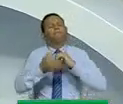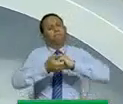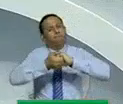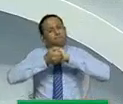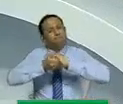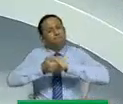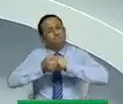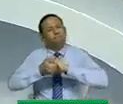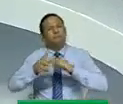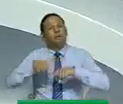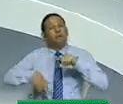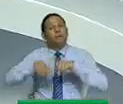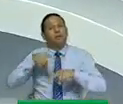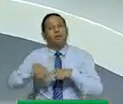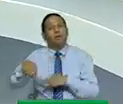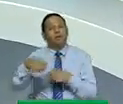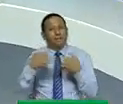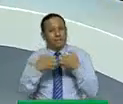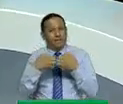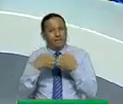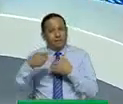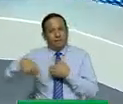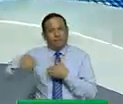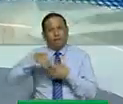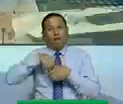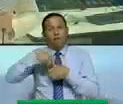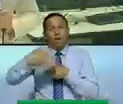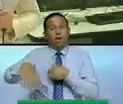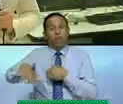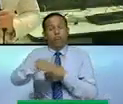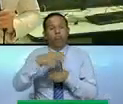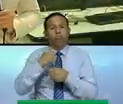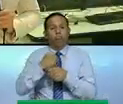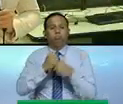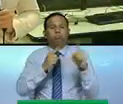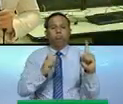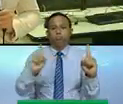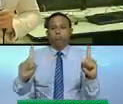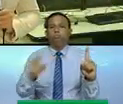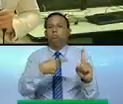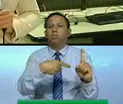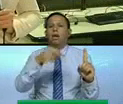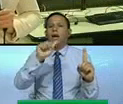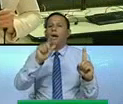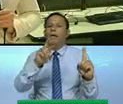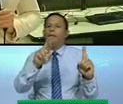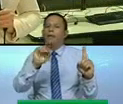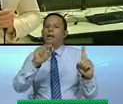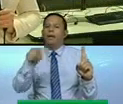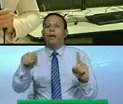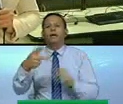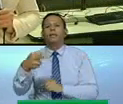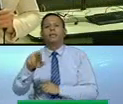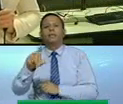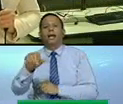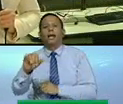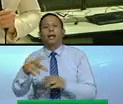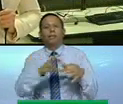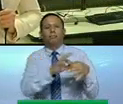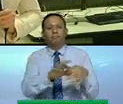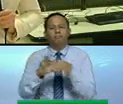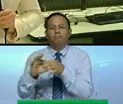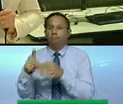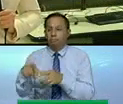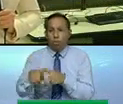equipo periodístico que se encuentra en exteriores, Charlie Pisa y Adriana Peralta, a quienes damos la bienvenida. Empezamos contigo, Charlie. Buenas